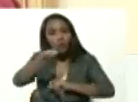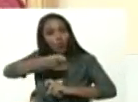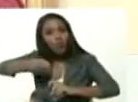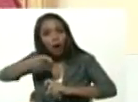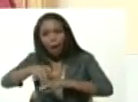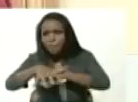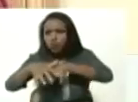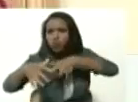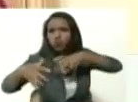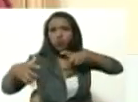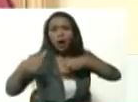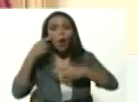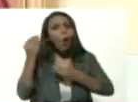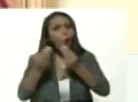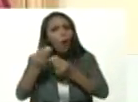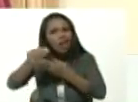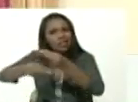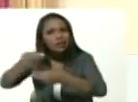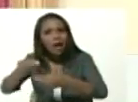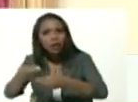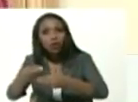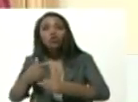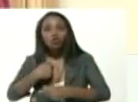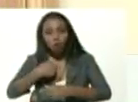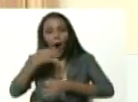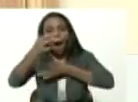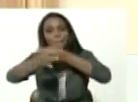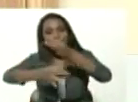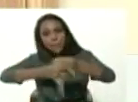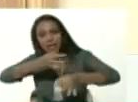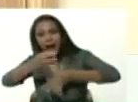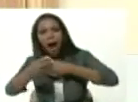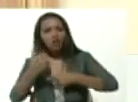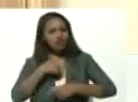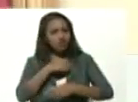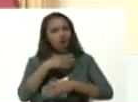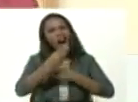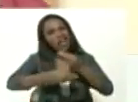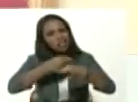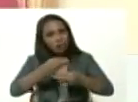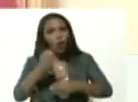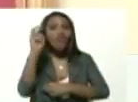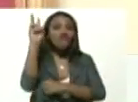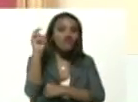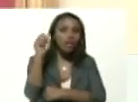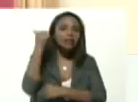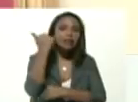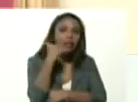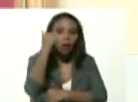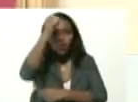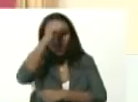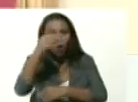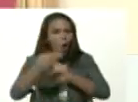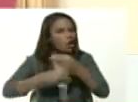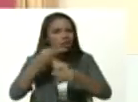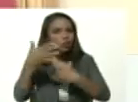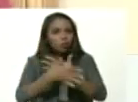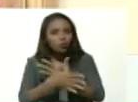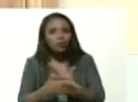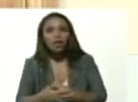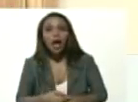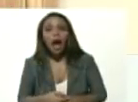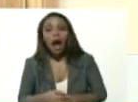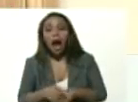masiva, como estamos haciendo, y ya voy a explicar qué hemos hecho durante viernes, sábado y domingo. Y así por el